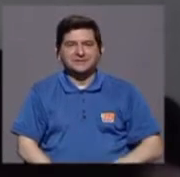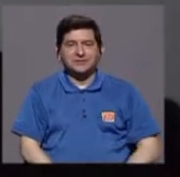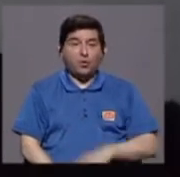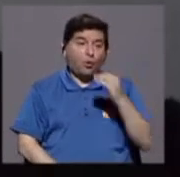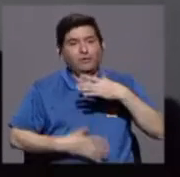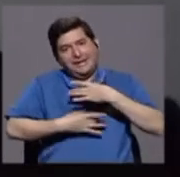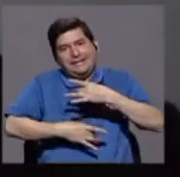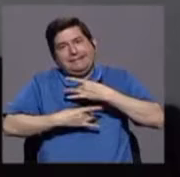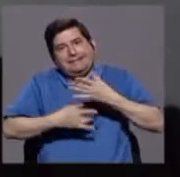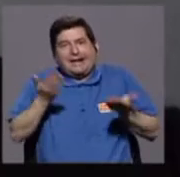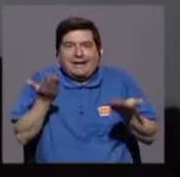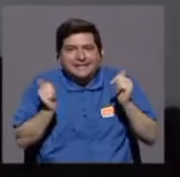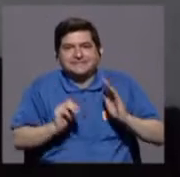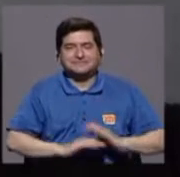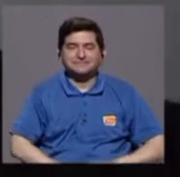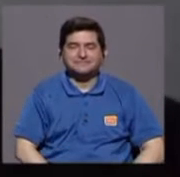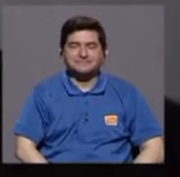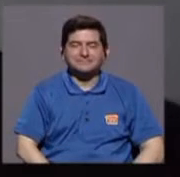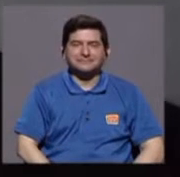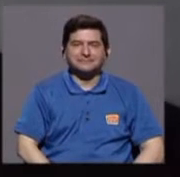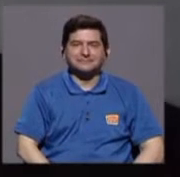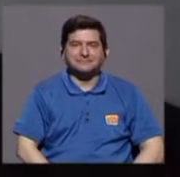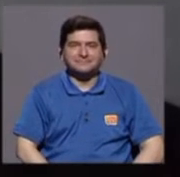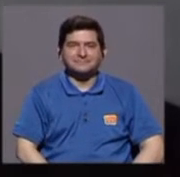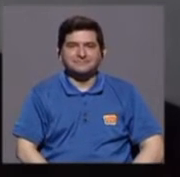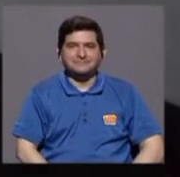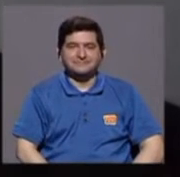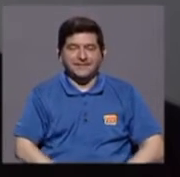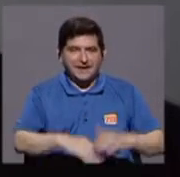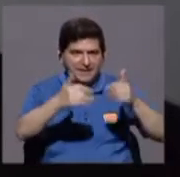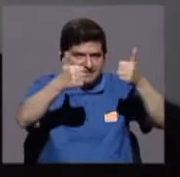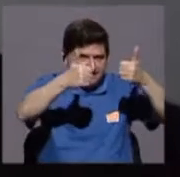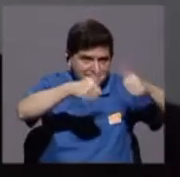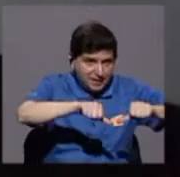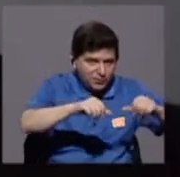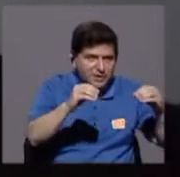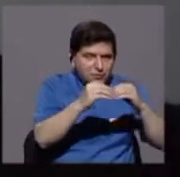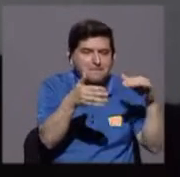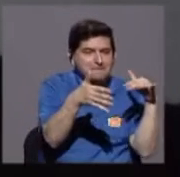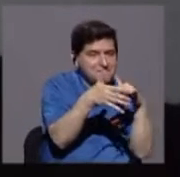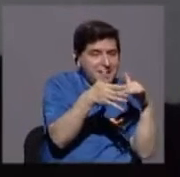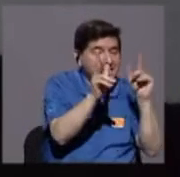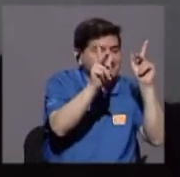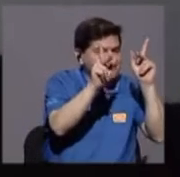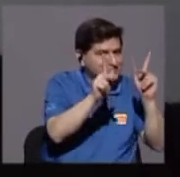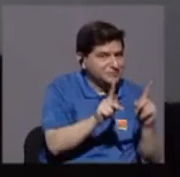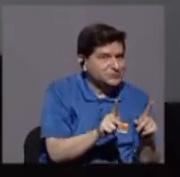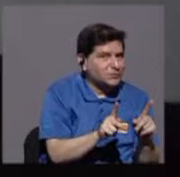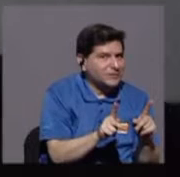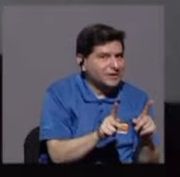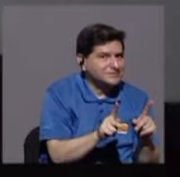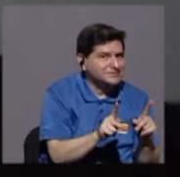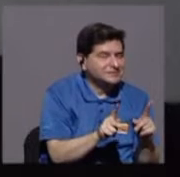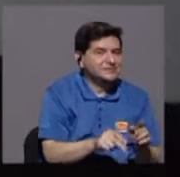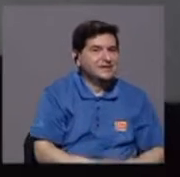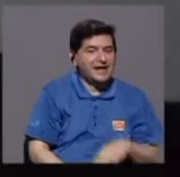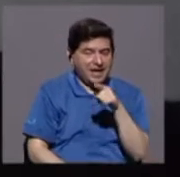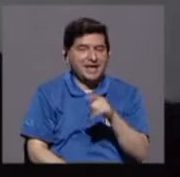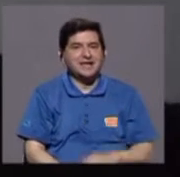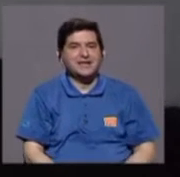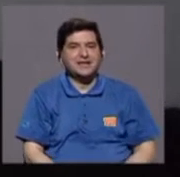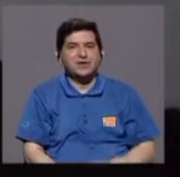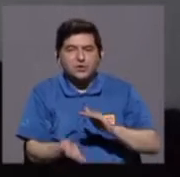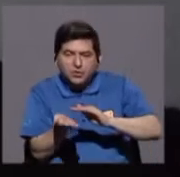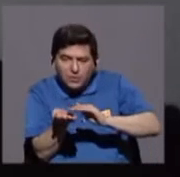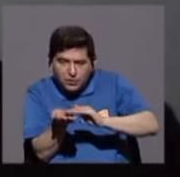a llamar la atención, es que conforme más escolaridad tienen las personas, tiende a crecer